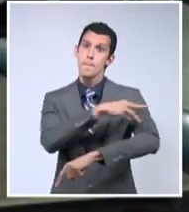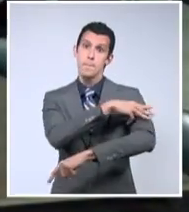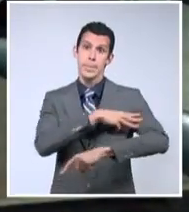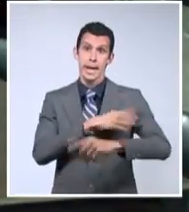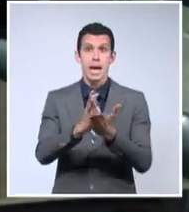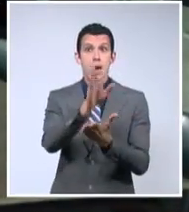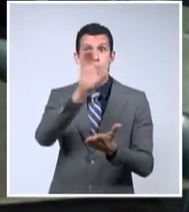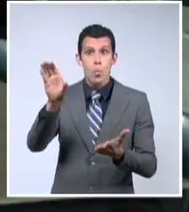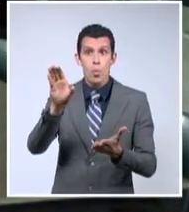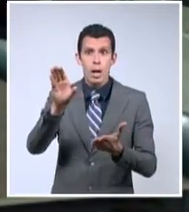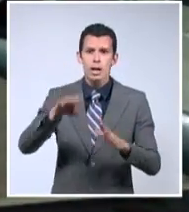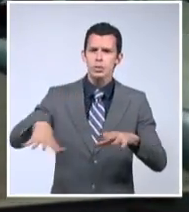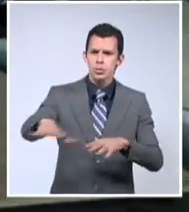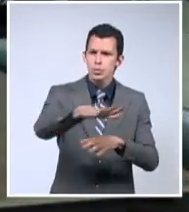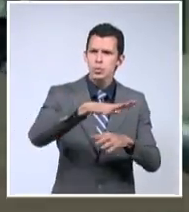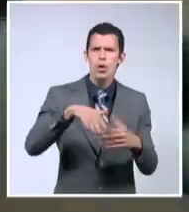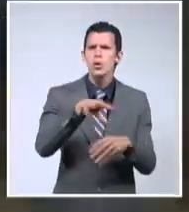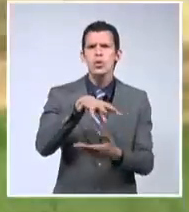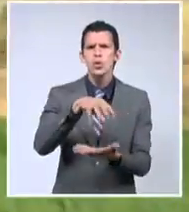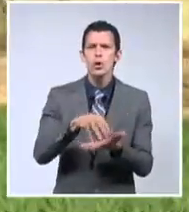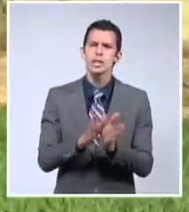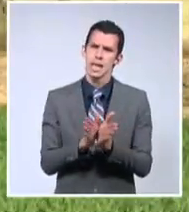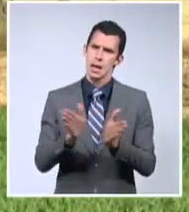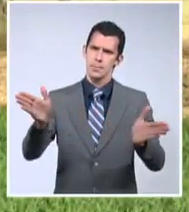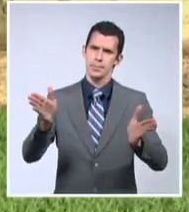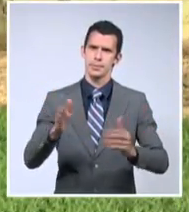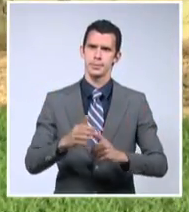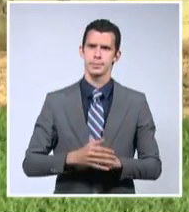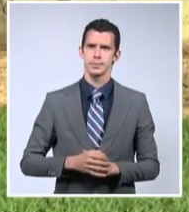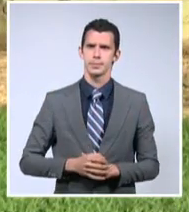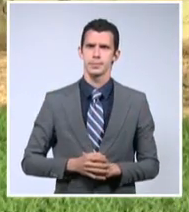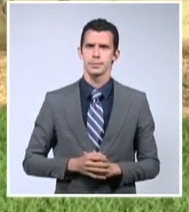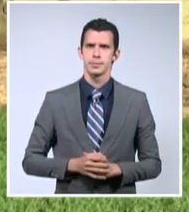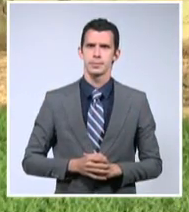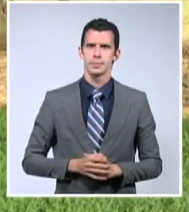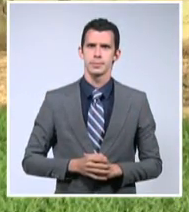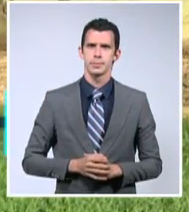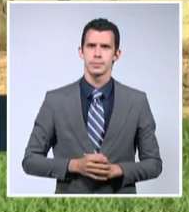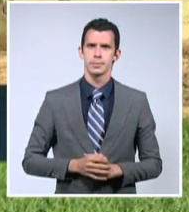el municipio habanero de San Miguel del Padrón. Nos fuimos para casa de Pocholo,